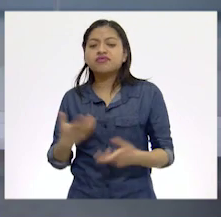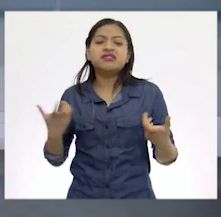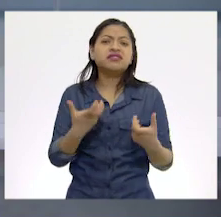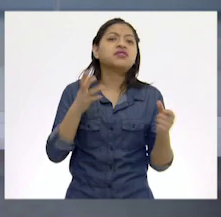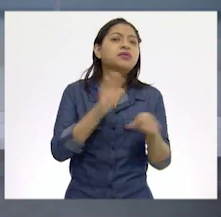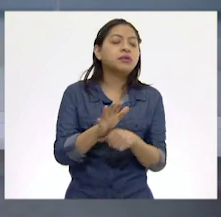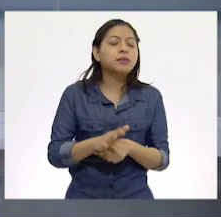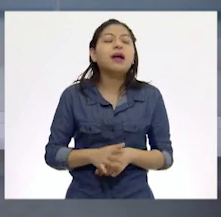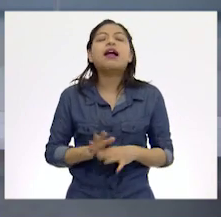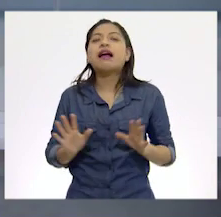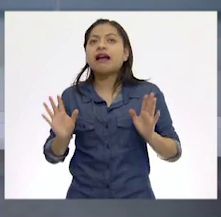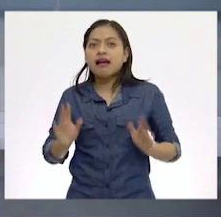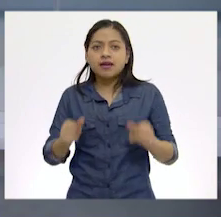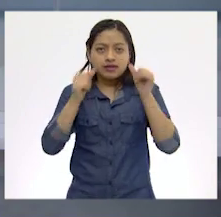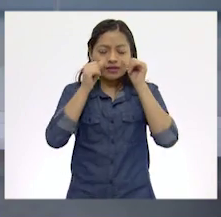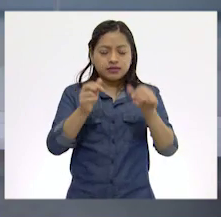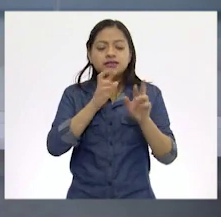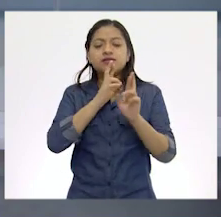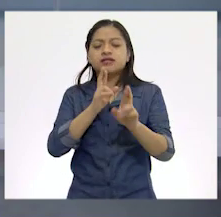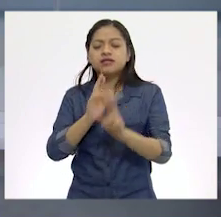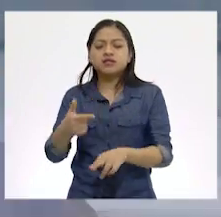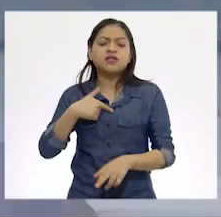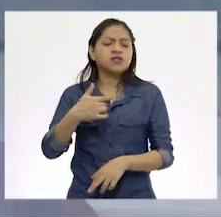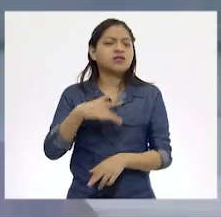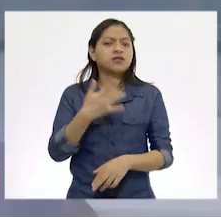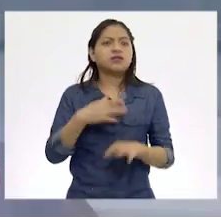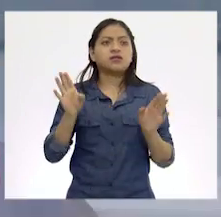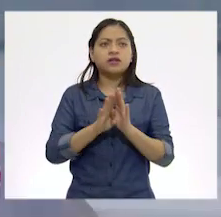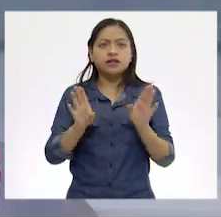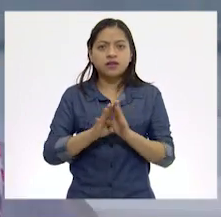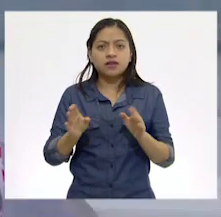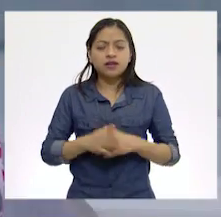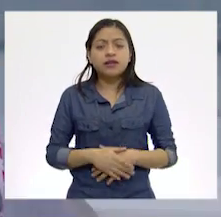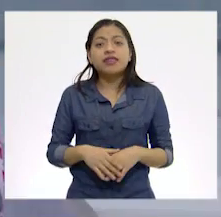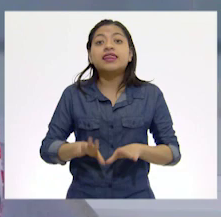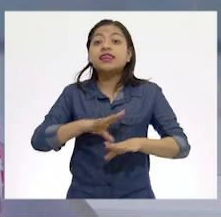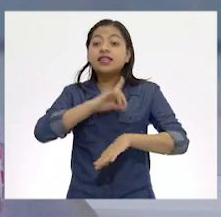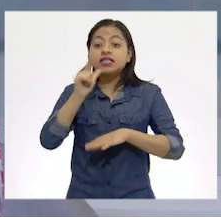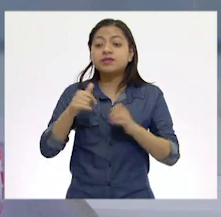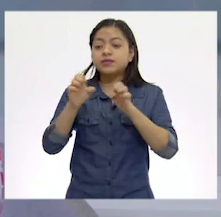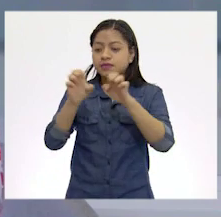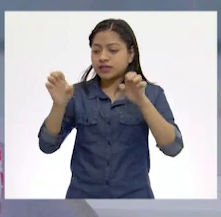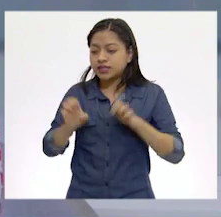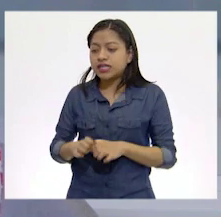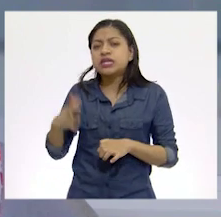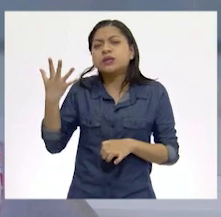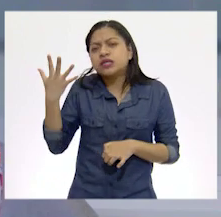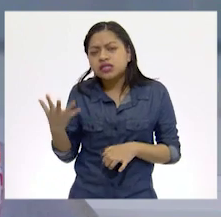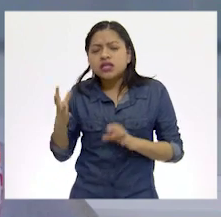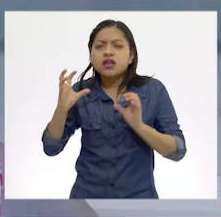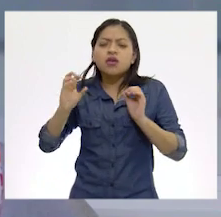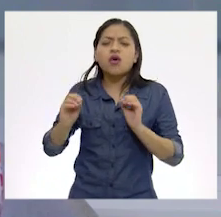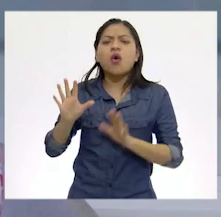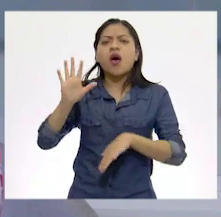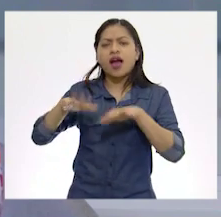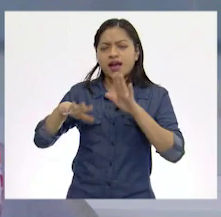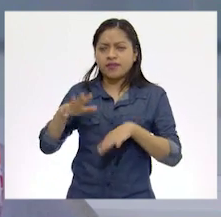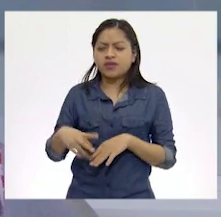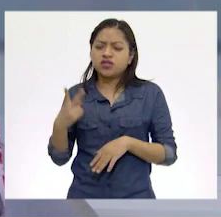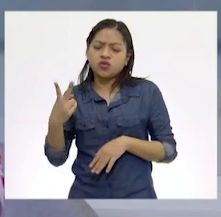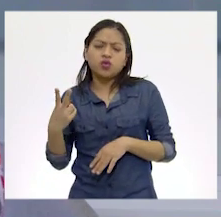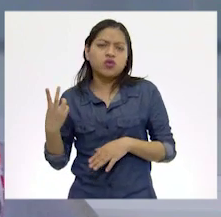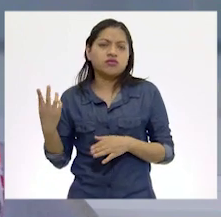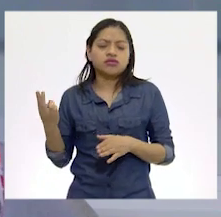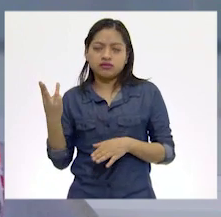que responder cómo nos sentimos. A veces nos separan equipos de 5 o a veces a la mitad y nos